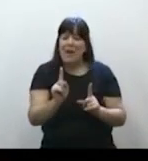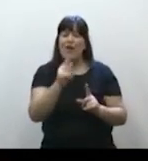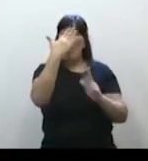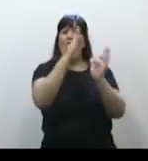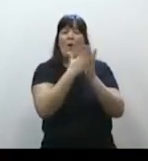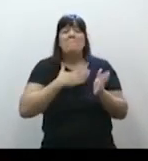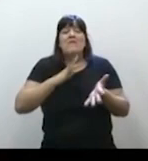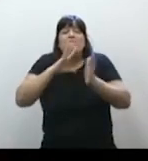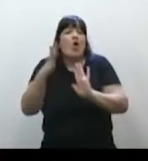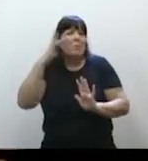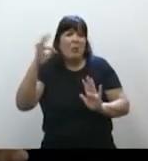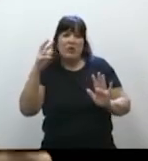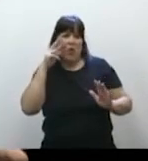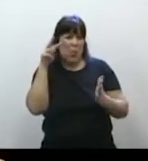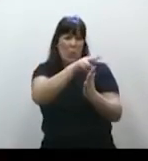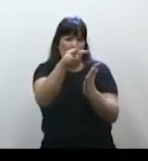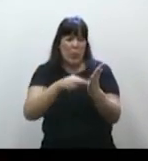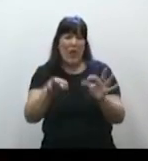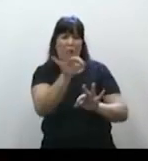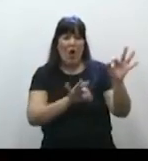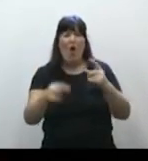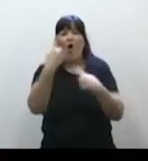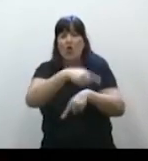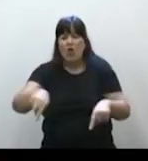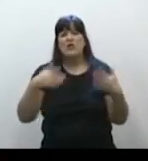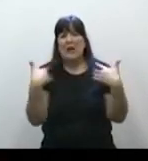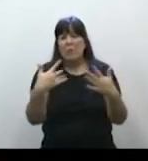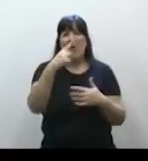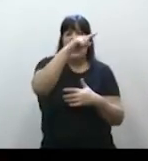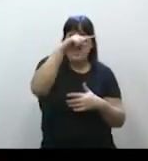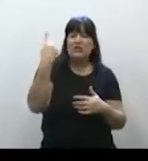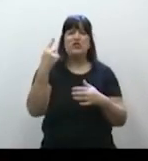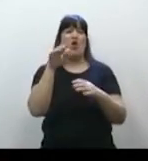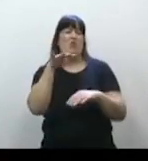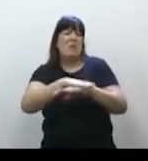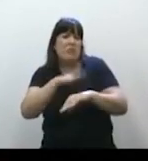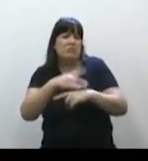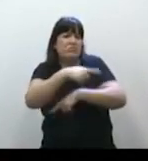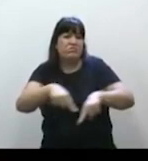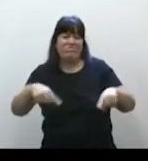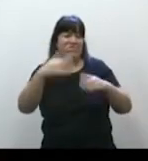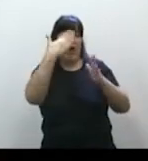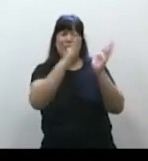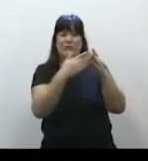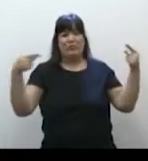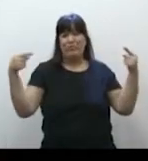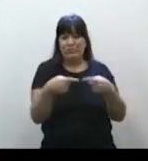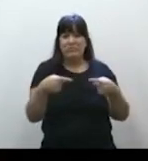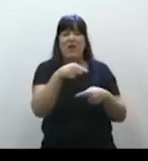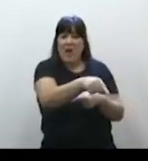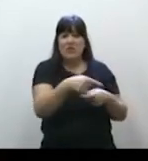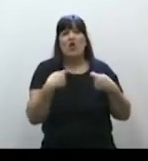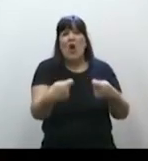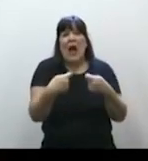mi visión de las competencias federales y provinciales, si se tuviera que cumplir, va por el cuero y el presupuesto de